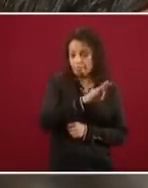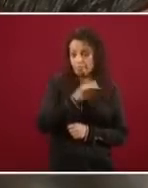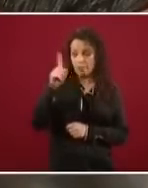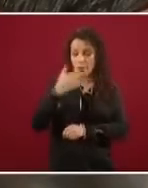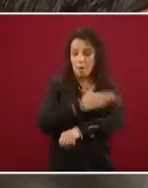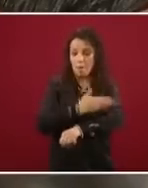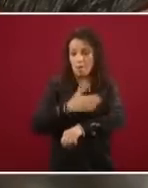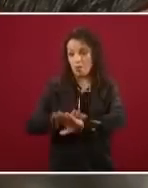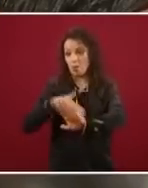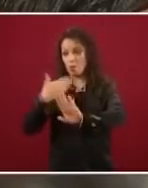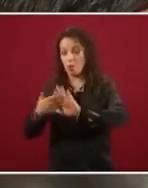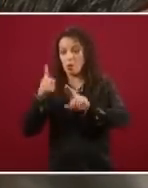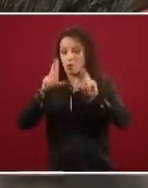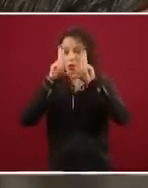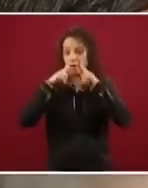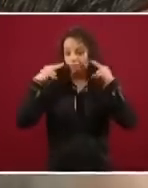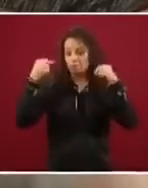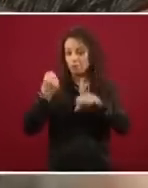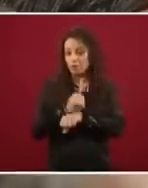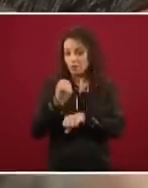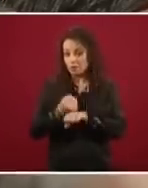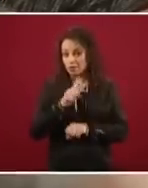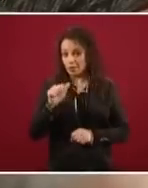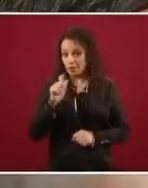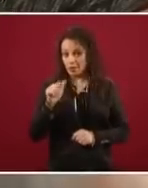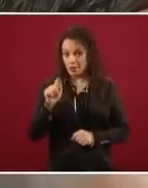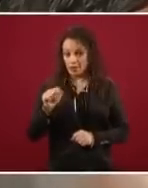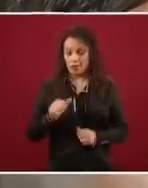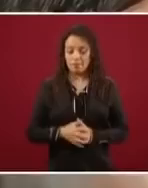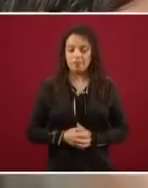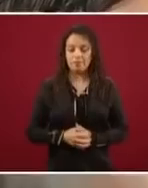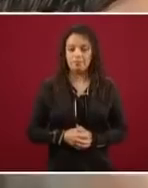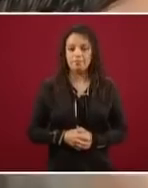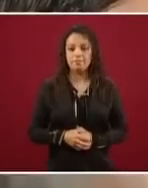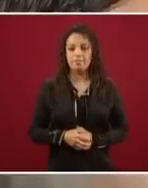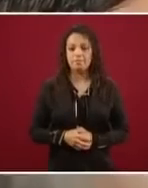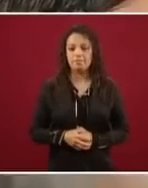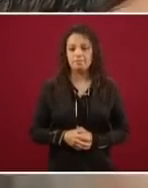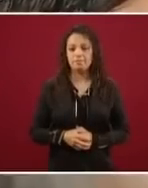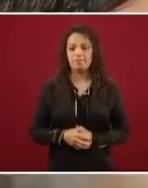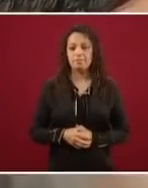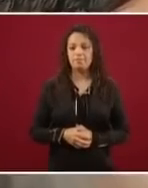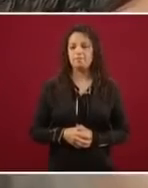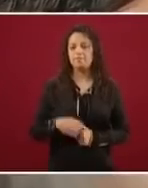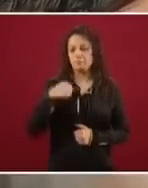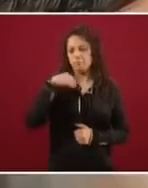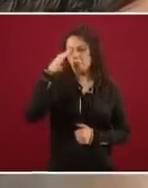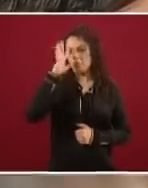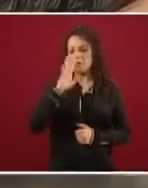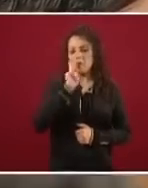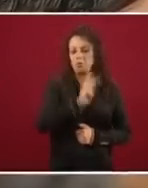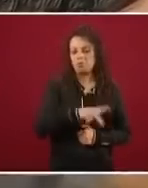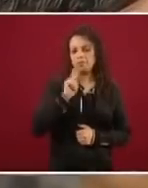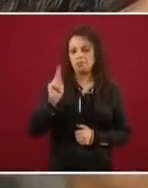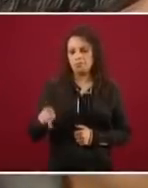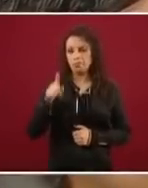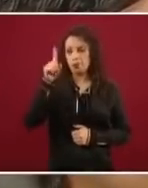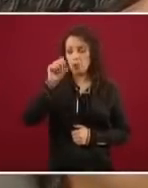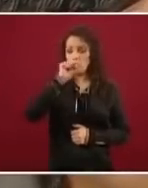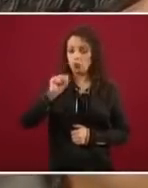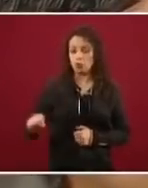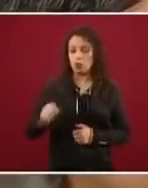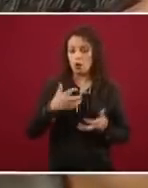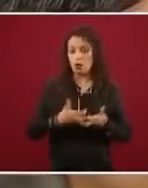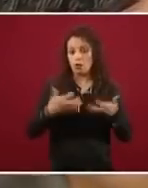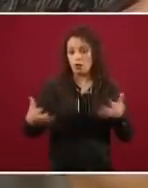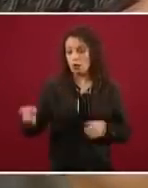y mencionaba que ellos yo creo que está un poco junto con pegado son las tierras en el sur ellos están